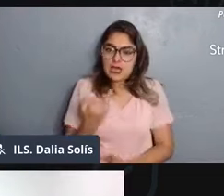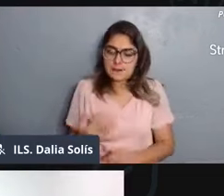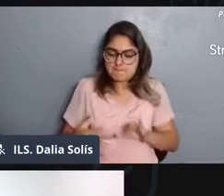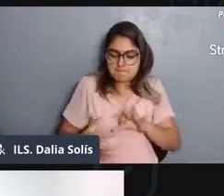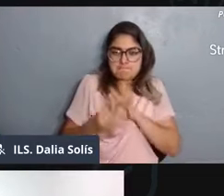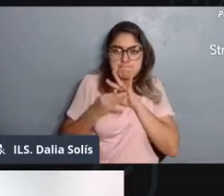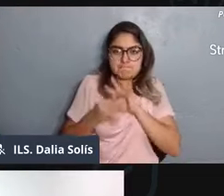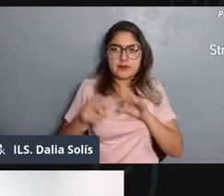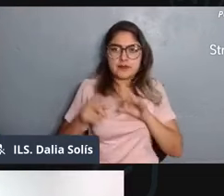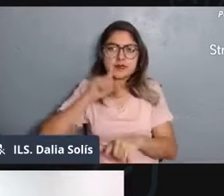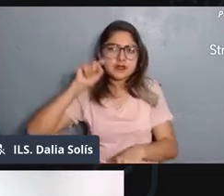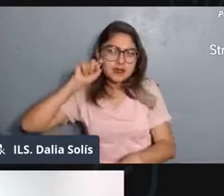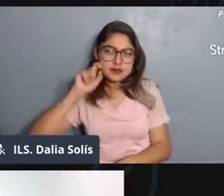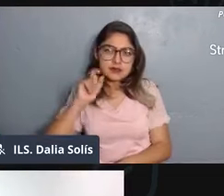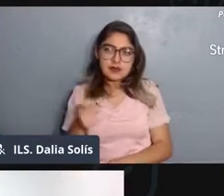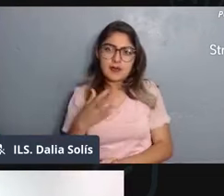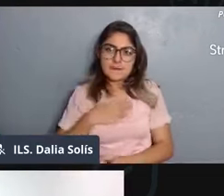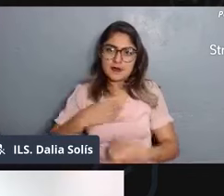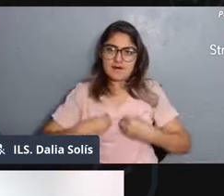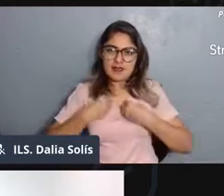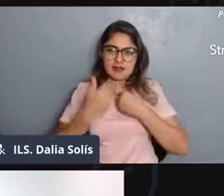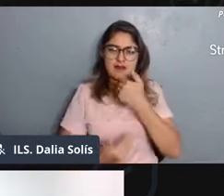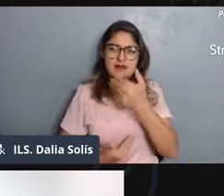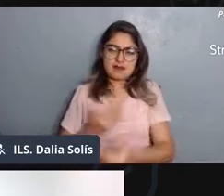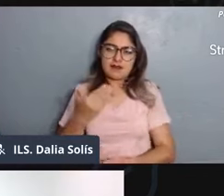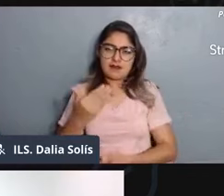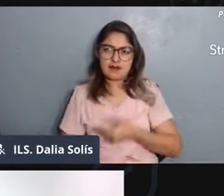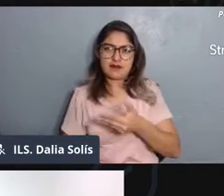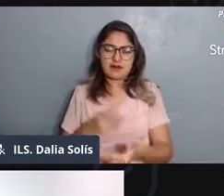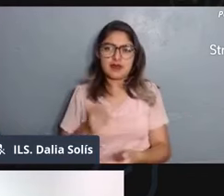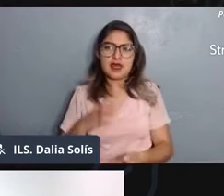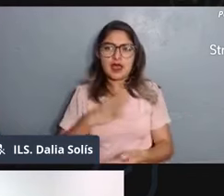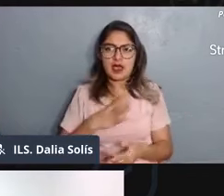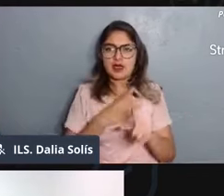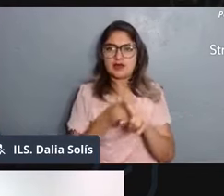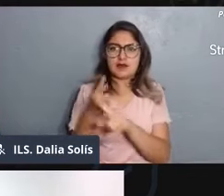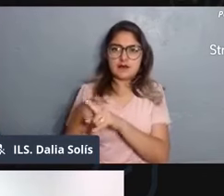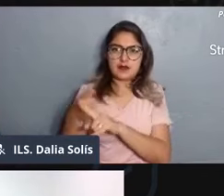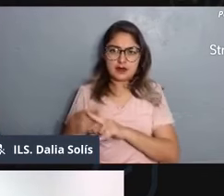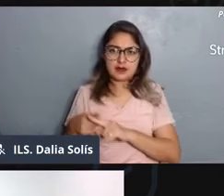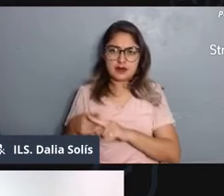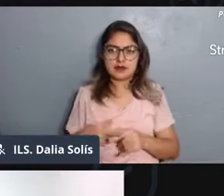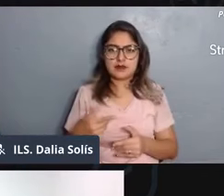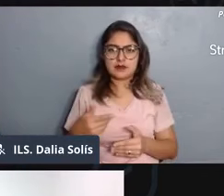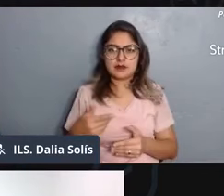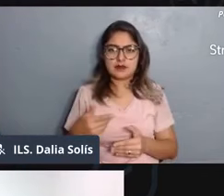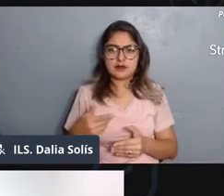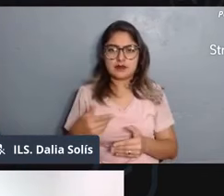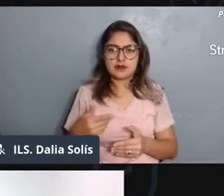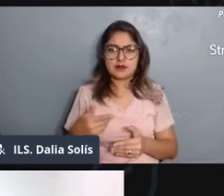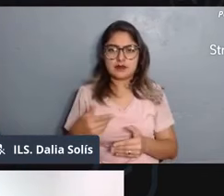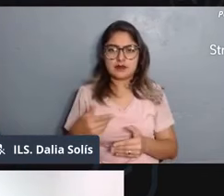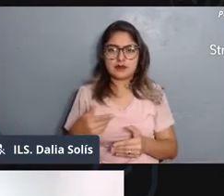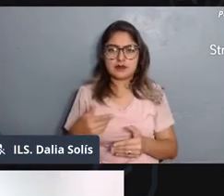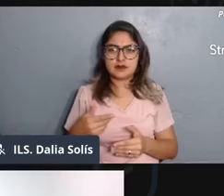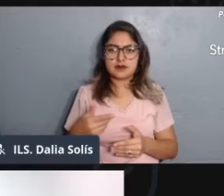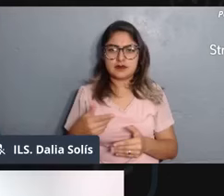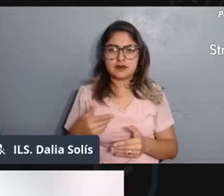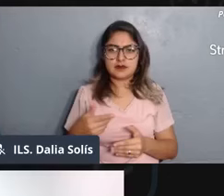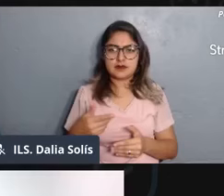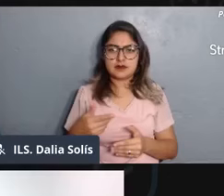y abarca diferentes cuestiones, entre ellas efectivamente pues el sexo, pero el sexo entendido no nada más como las